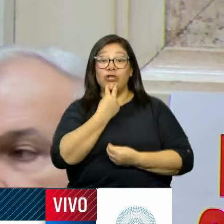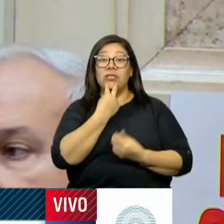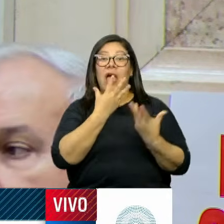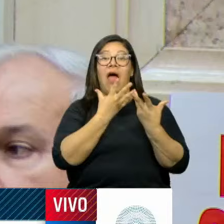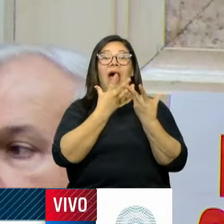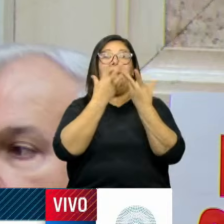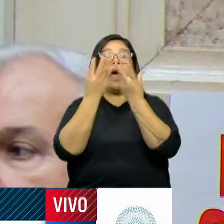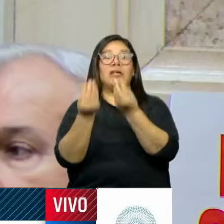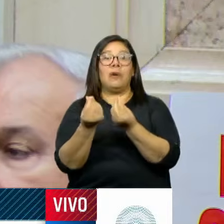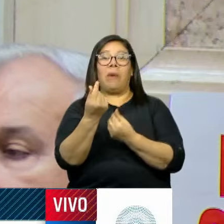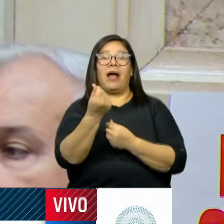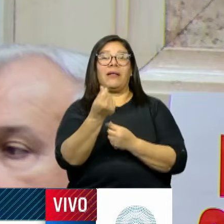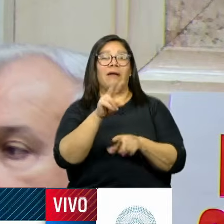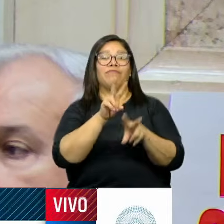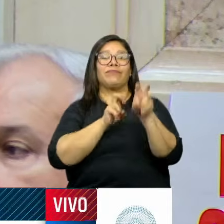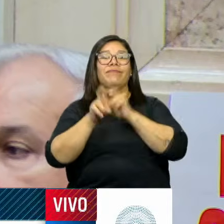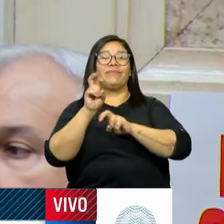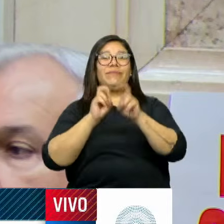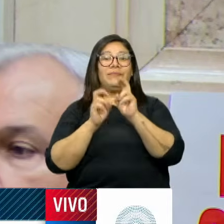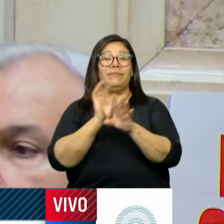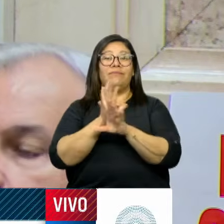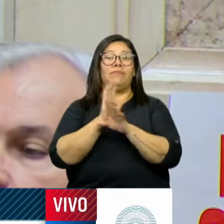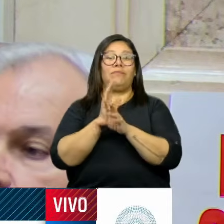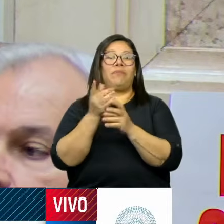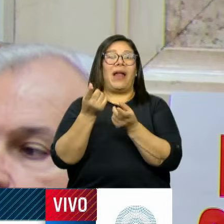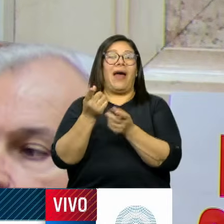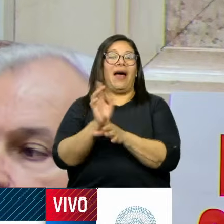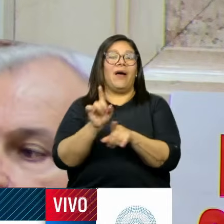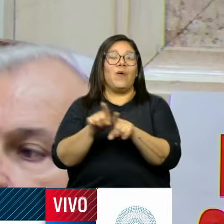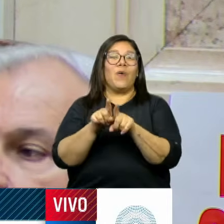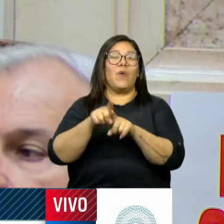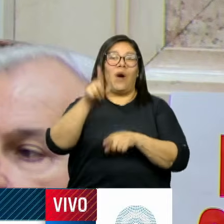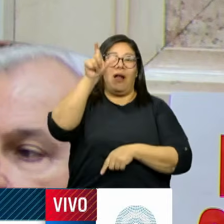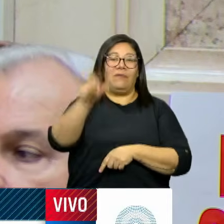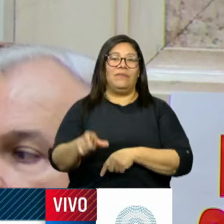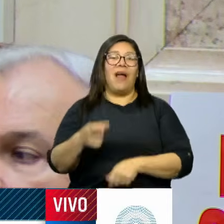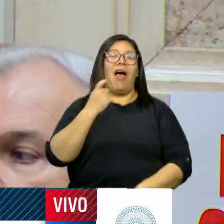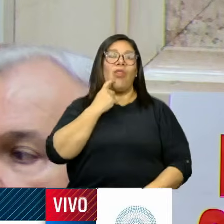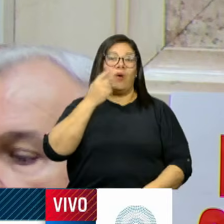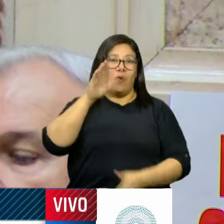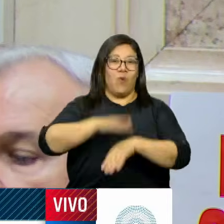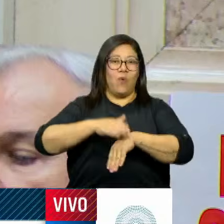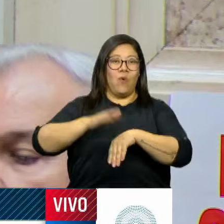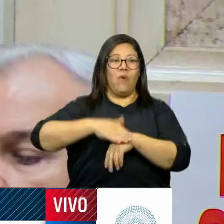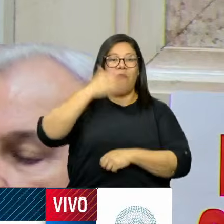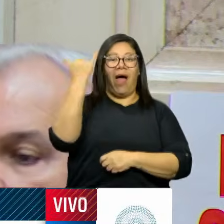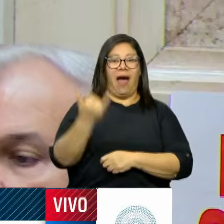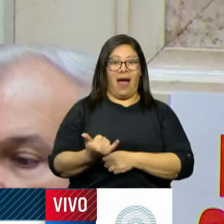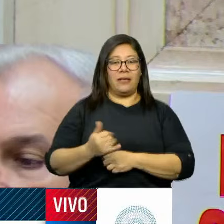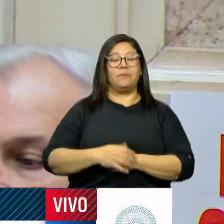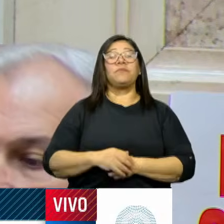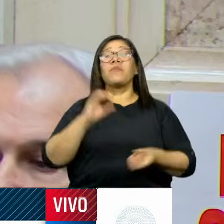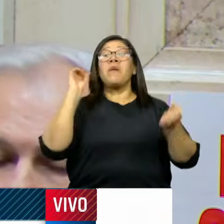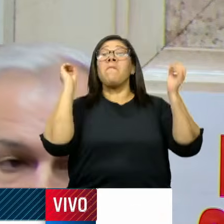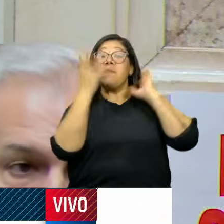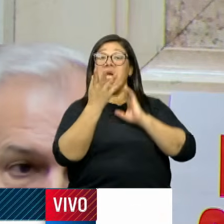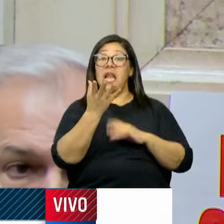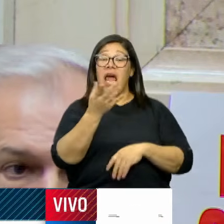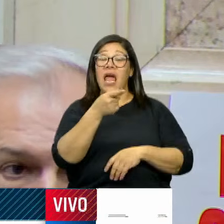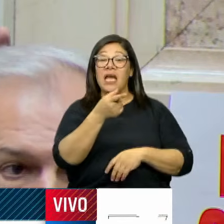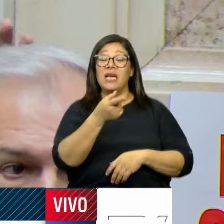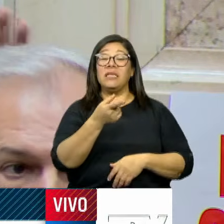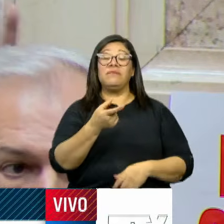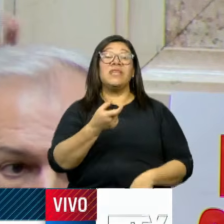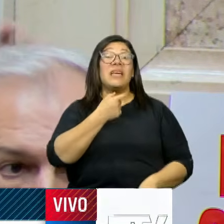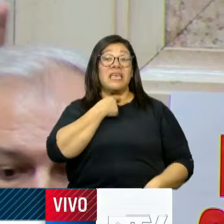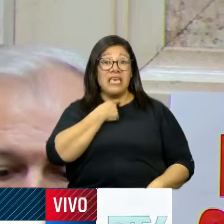los delitos para llevar a Adorni al banquillo de los acusados. Milei prefiere la crisis política